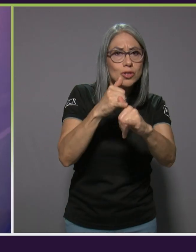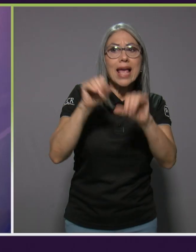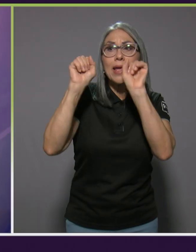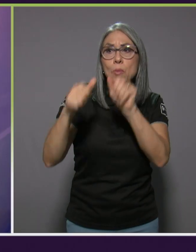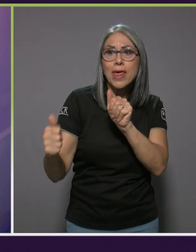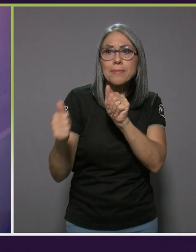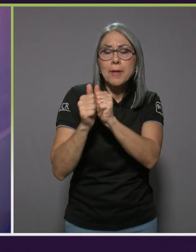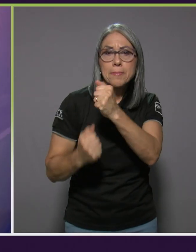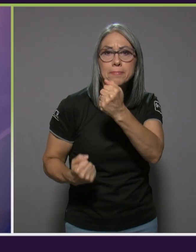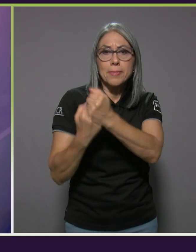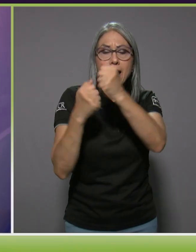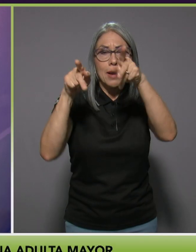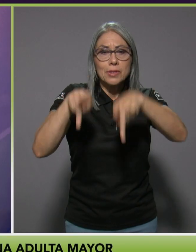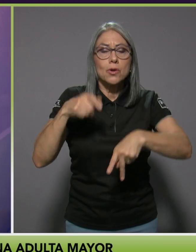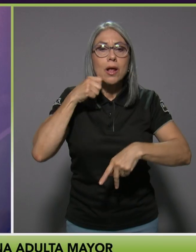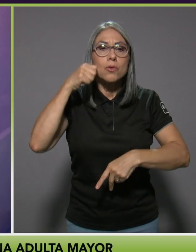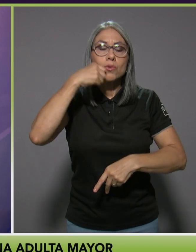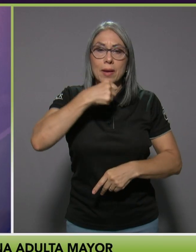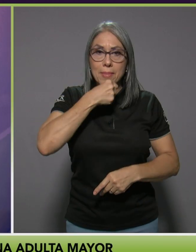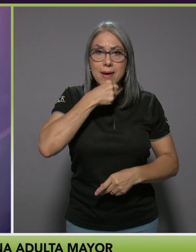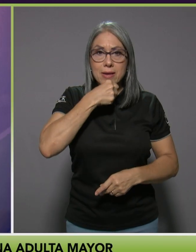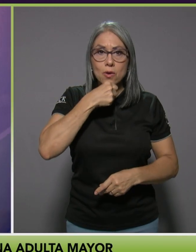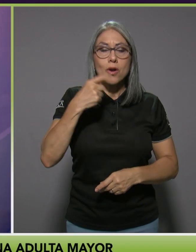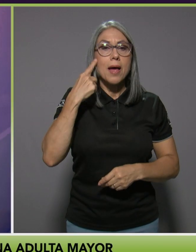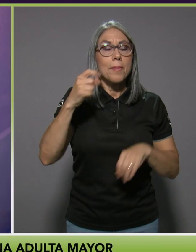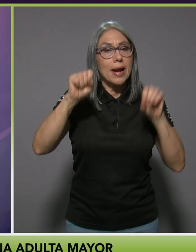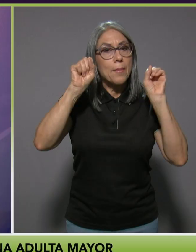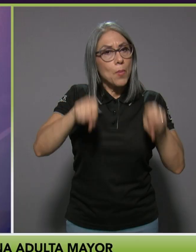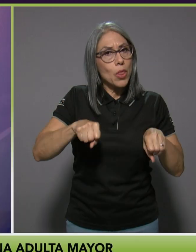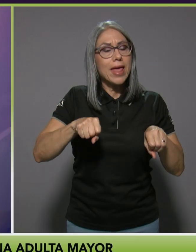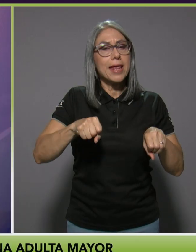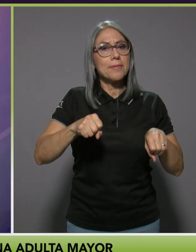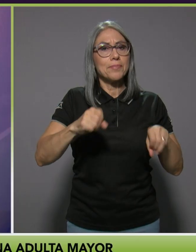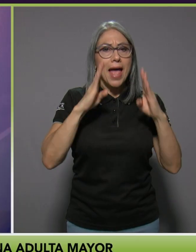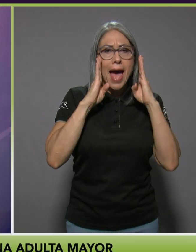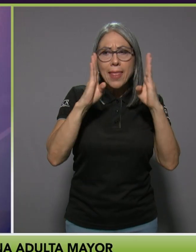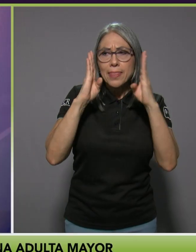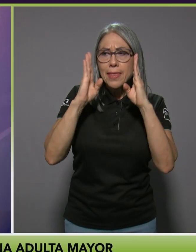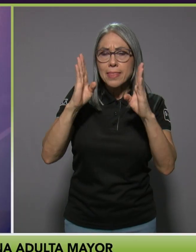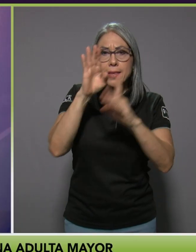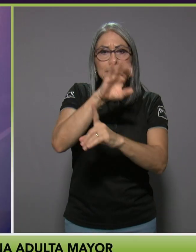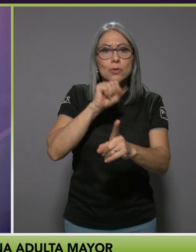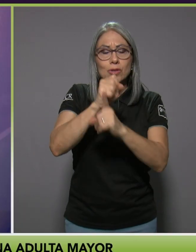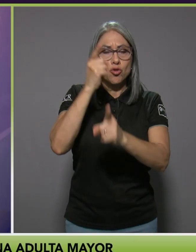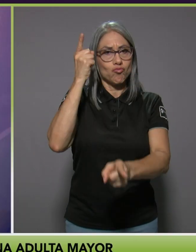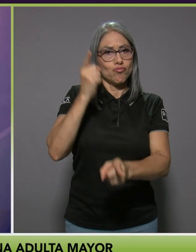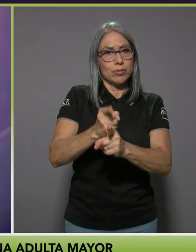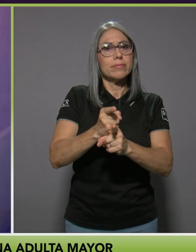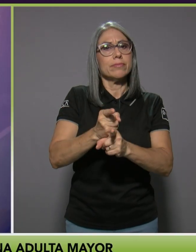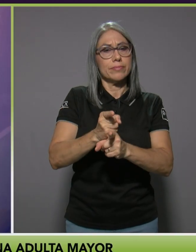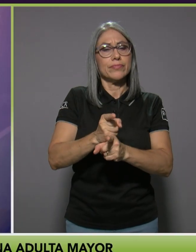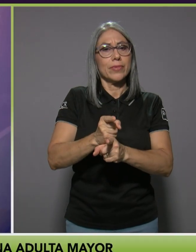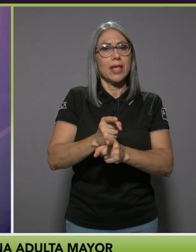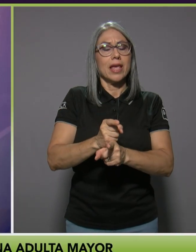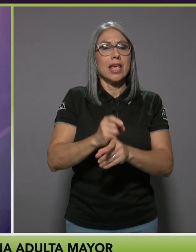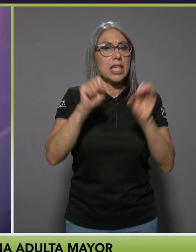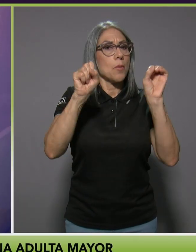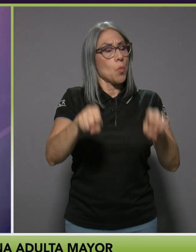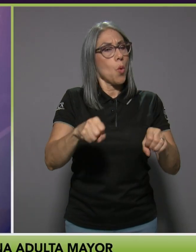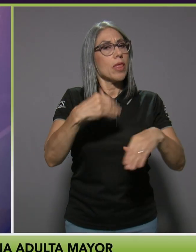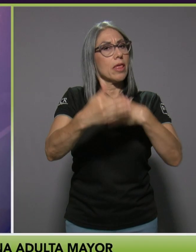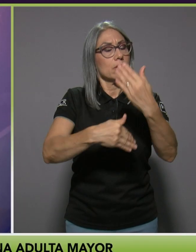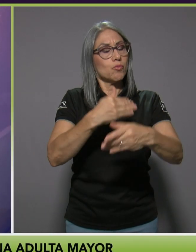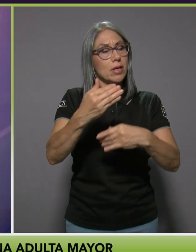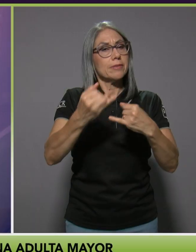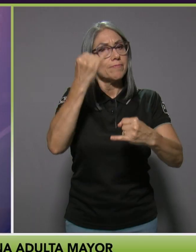para poder gestionar adecuadamente esa situación y darle un término